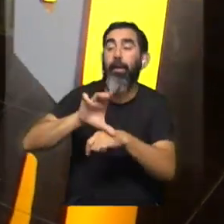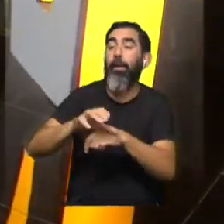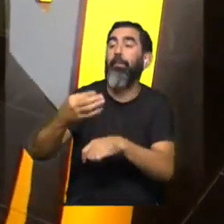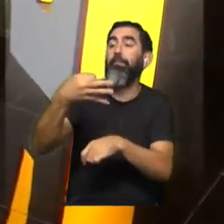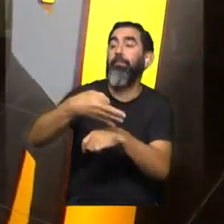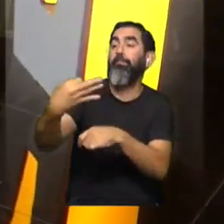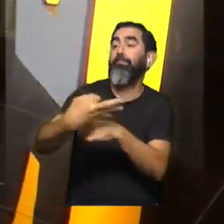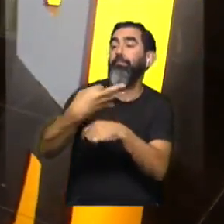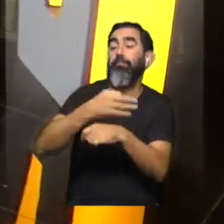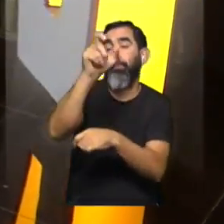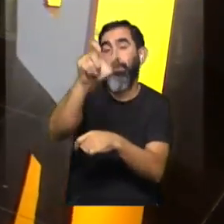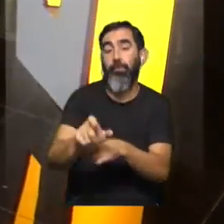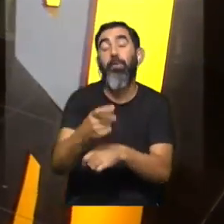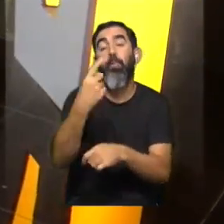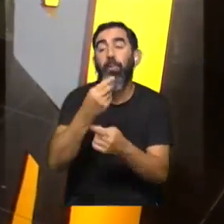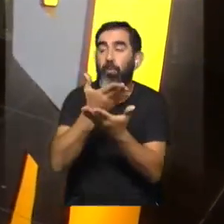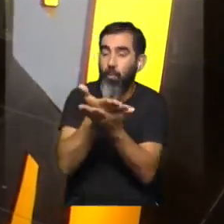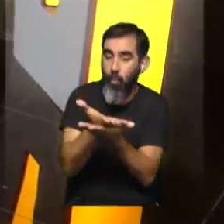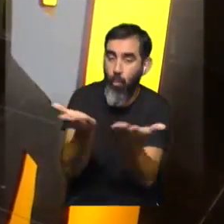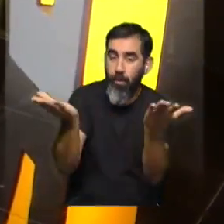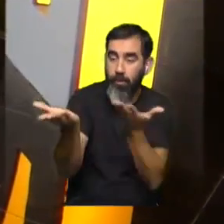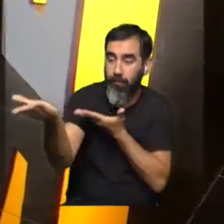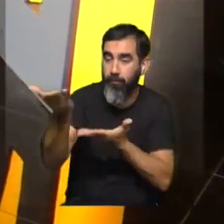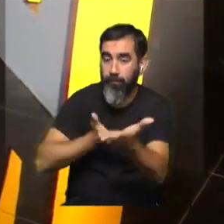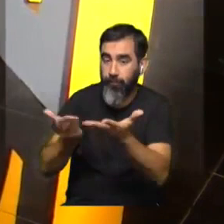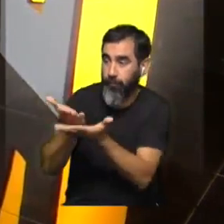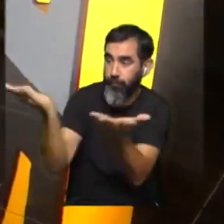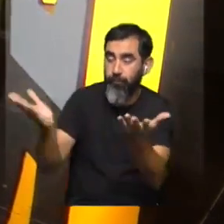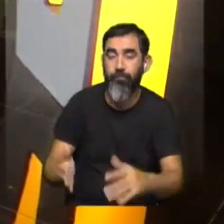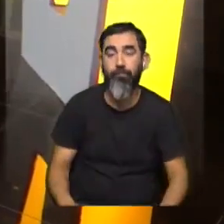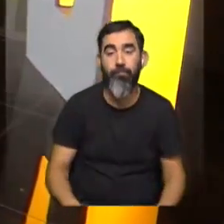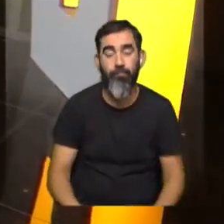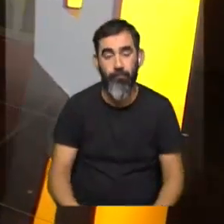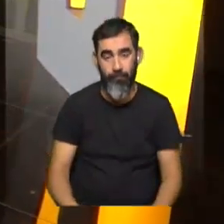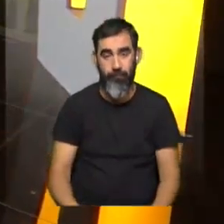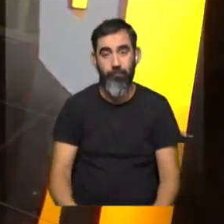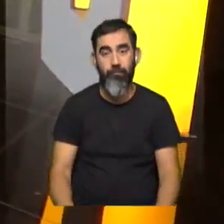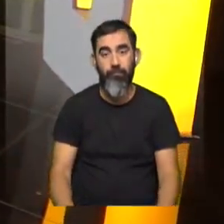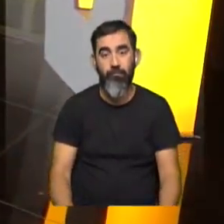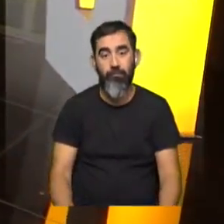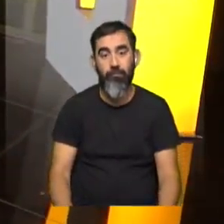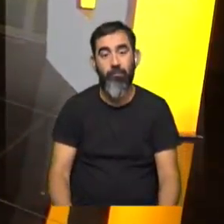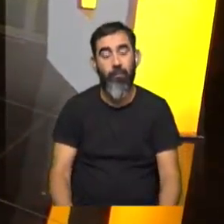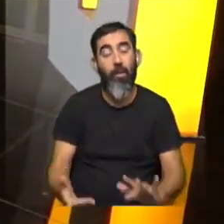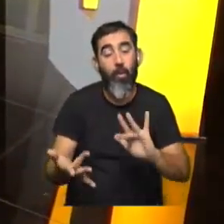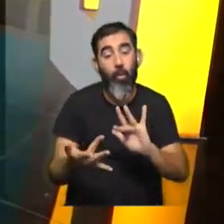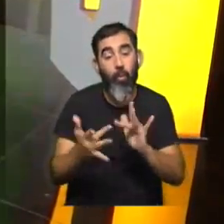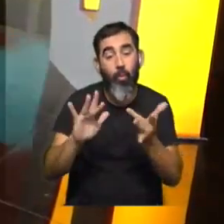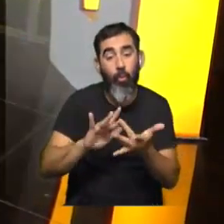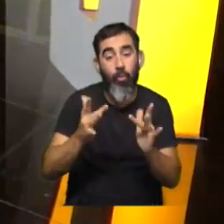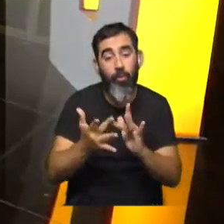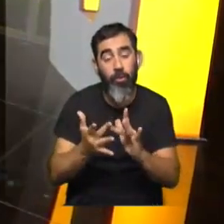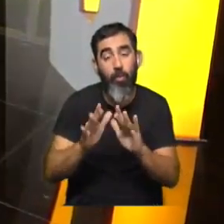actividad académica. Por eso queríamos traer, y estamos compartiendo estas imágenes y las estamos viendo con ustedes, para tomar contacto con lo que es